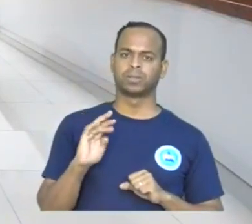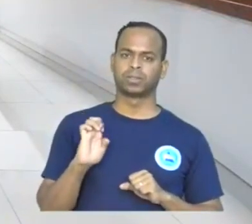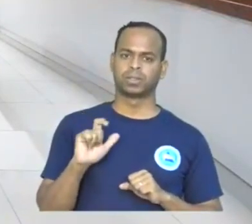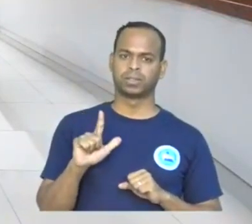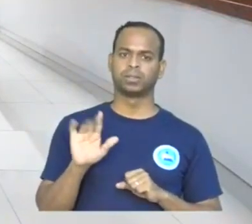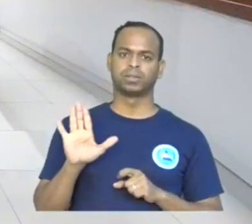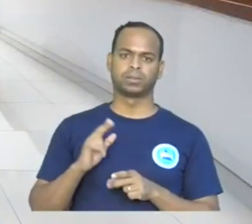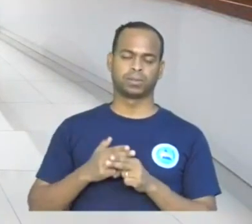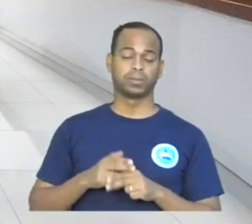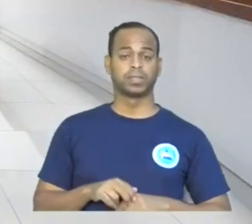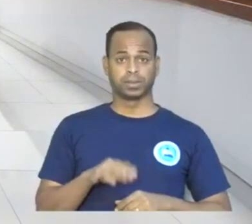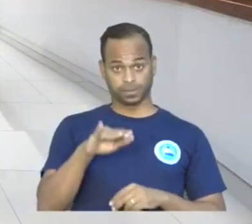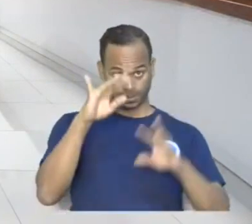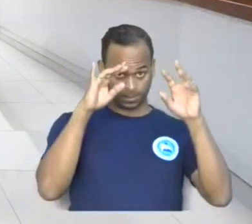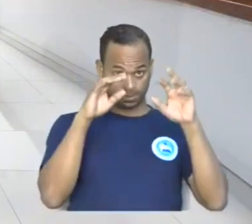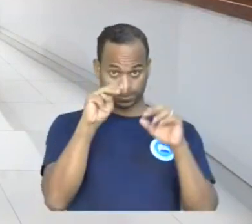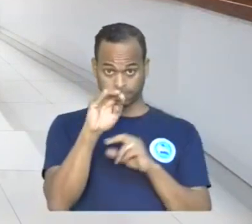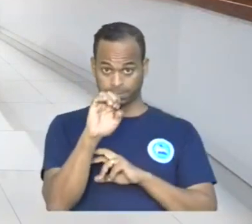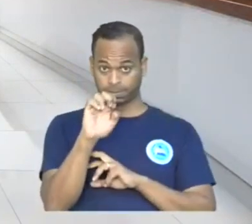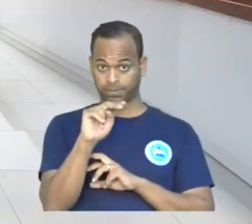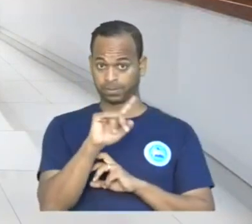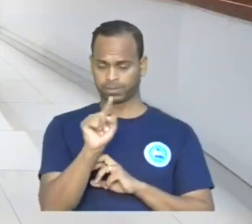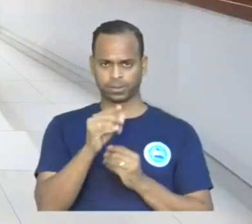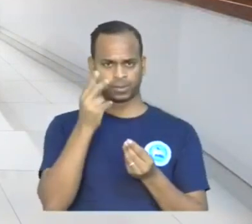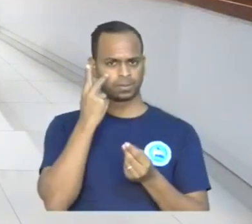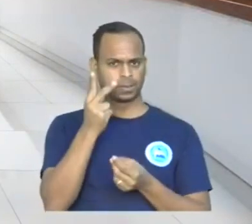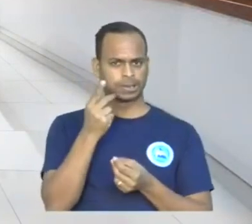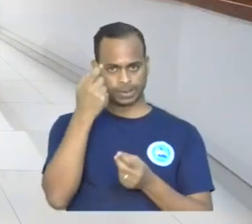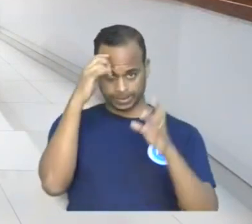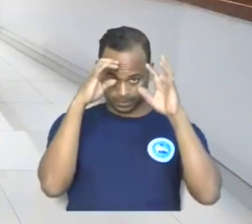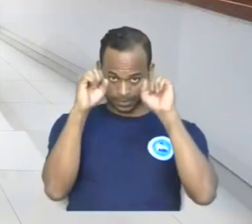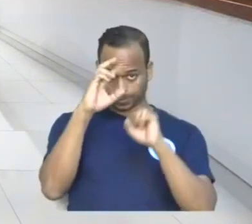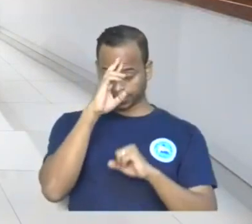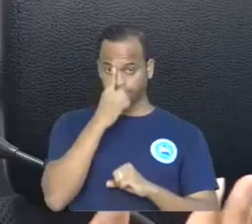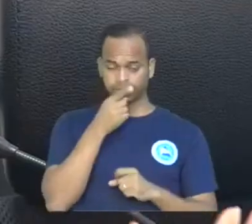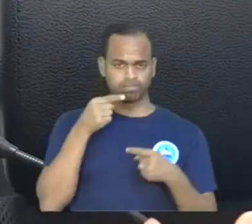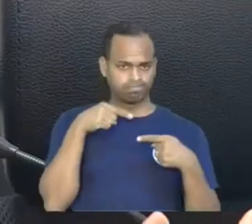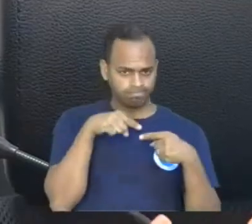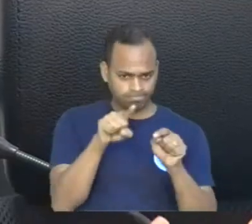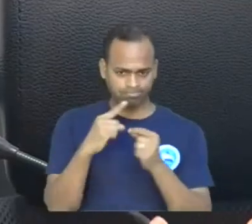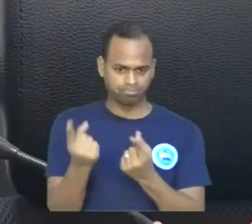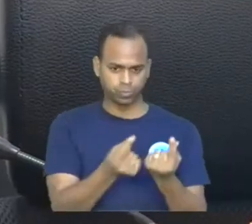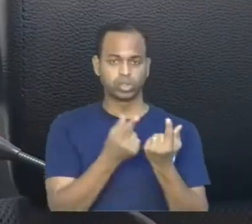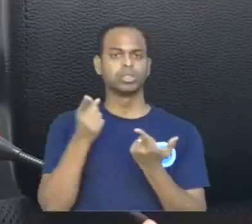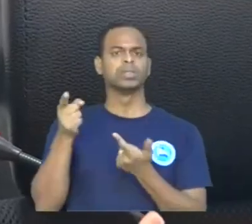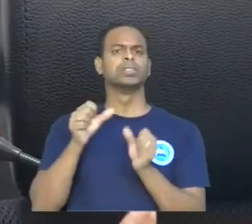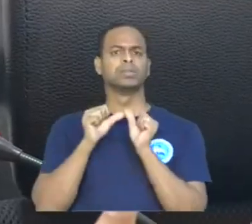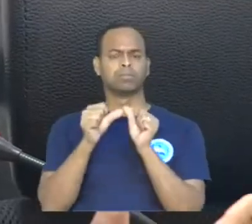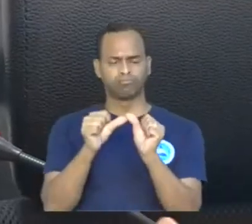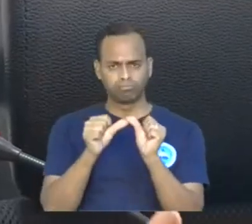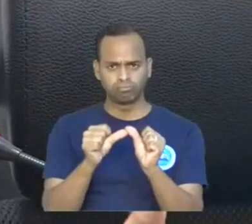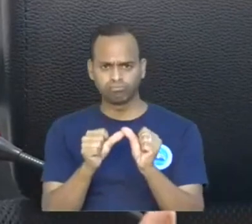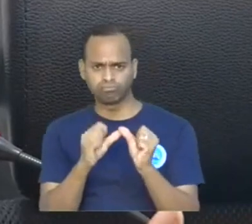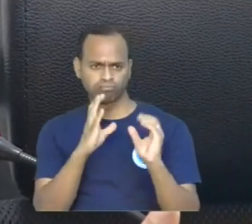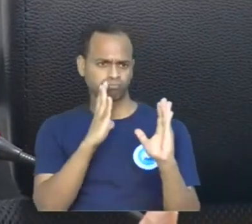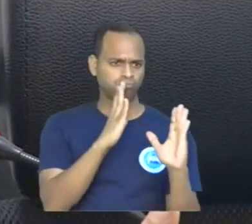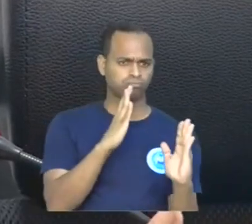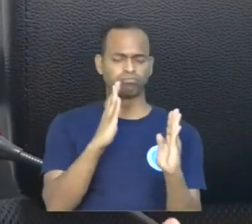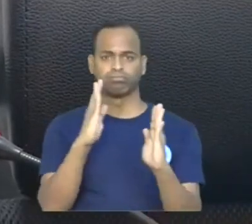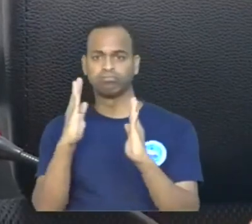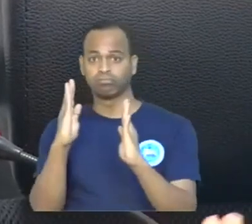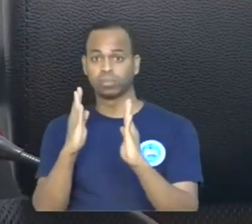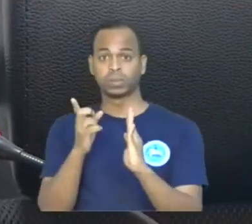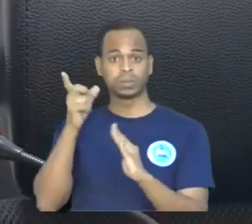Sí. Gracias. Méndez, el presidente de la República, hemos visto que durante estos fenómenos y eventos se ha mantenido muy de cerca.